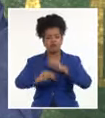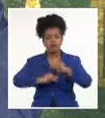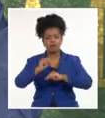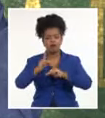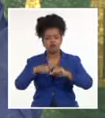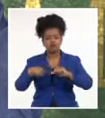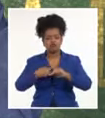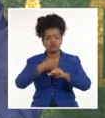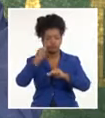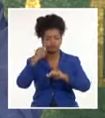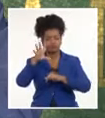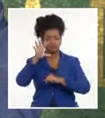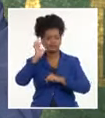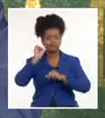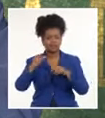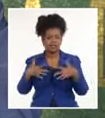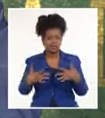contundente